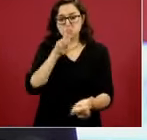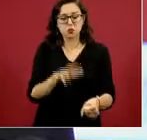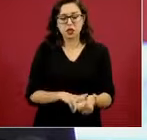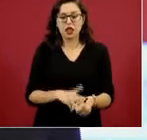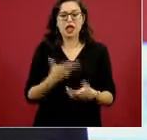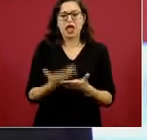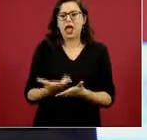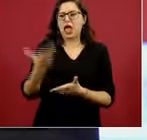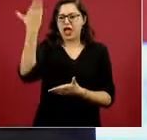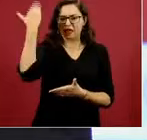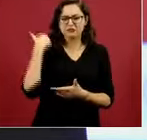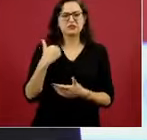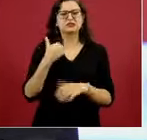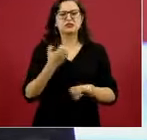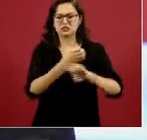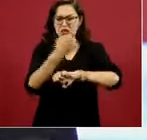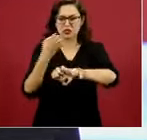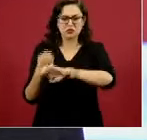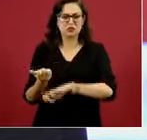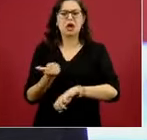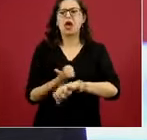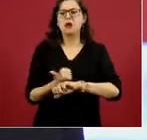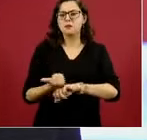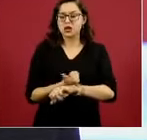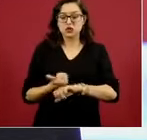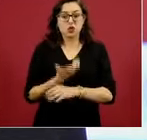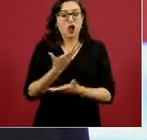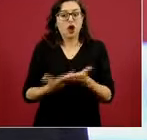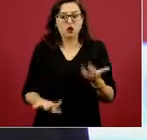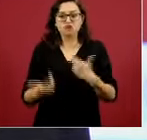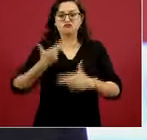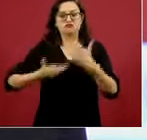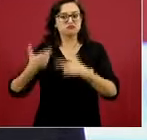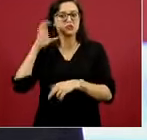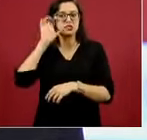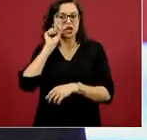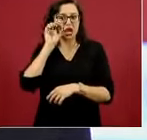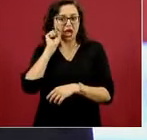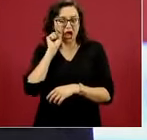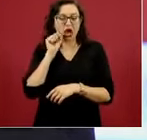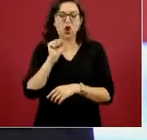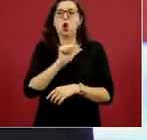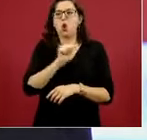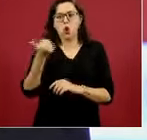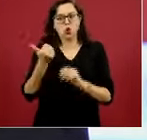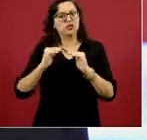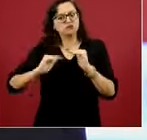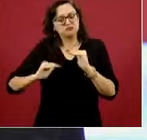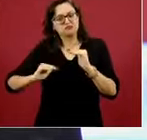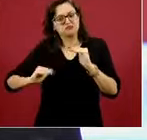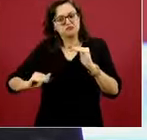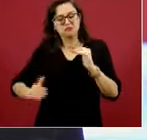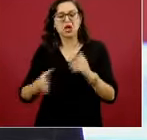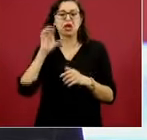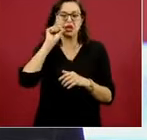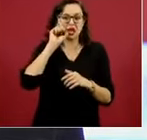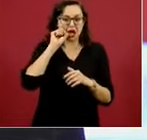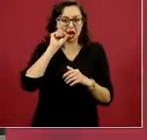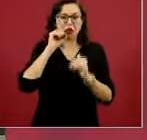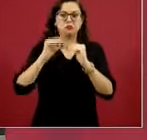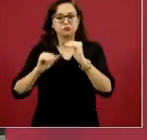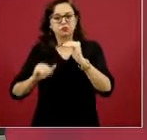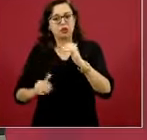estaban en amarillo y que ahora regresaron al color naranja, otras que siguen en descenso y han ido de naranja hacia